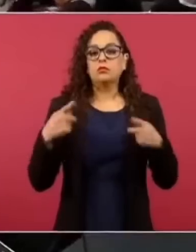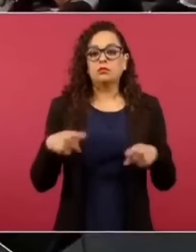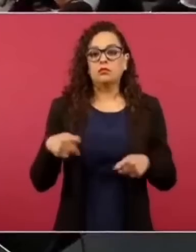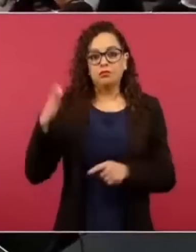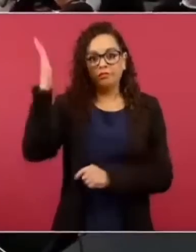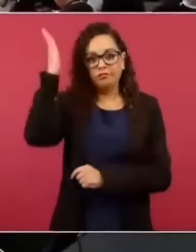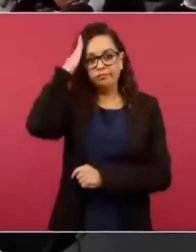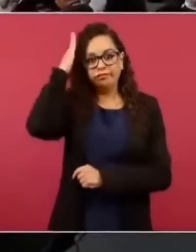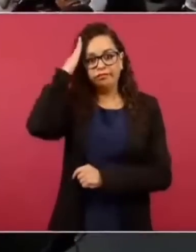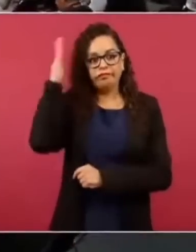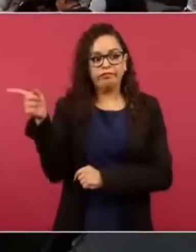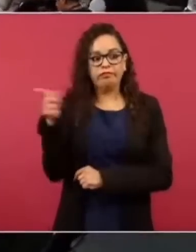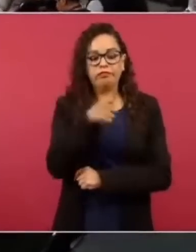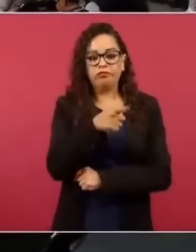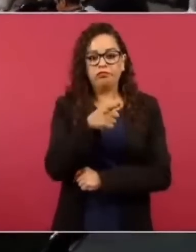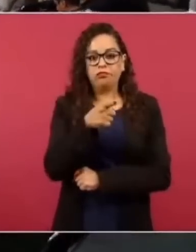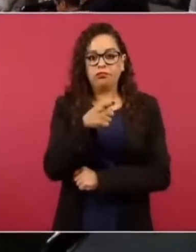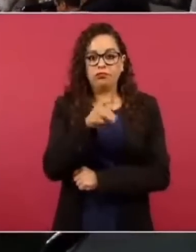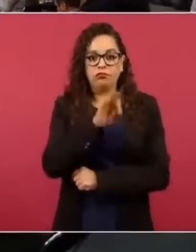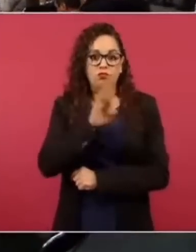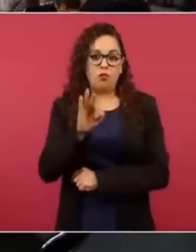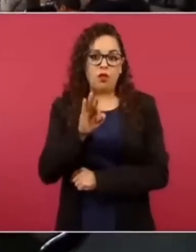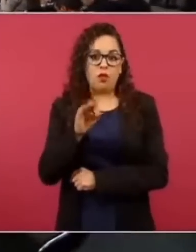Porque si ustedes se acuerdan,